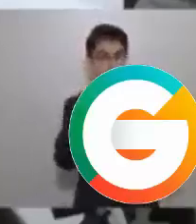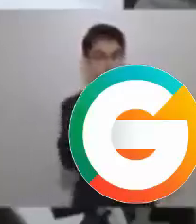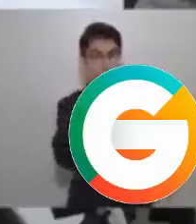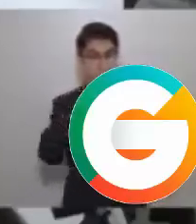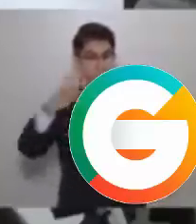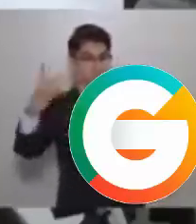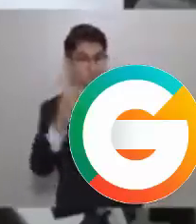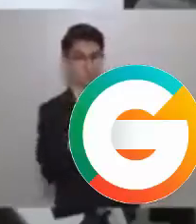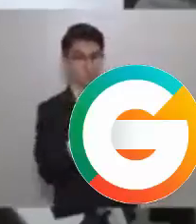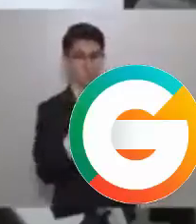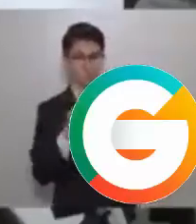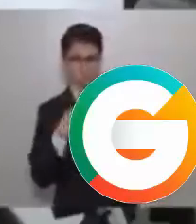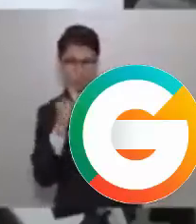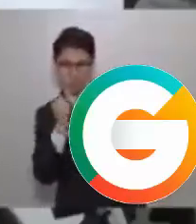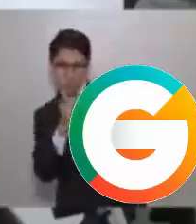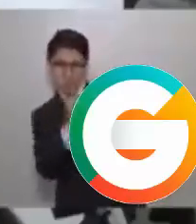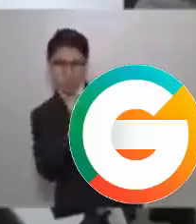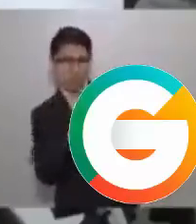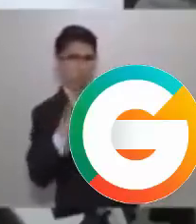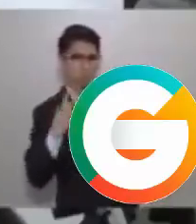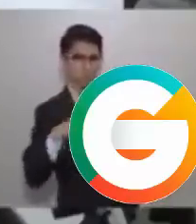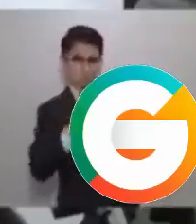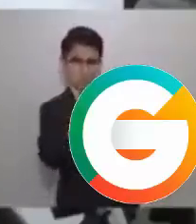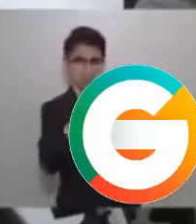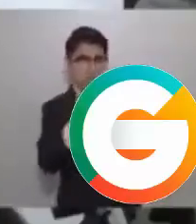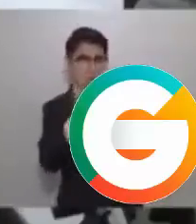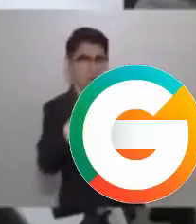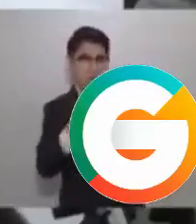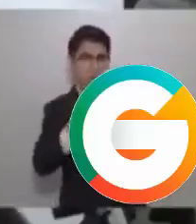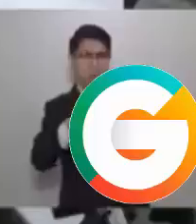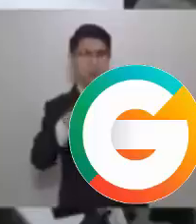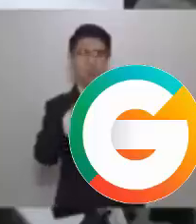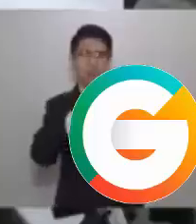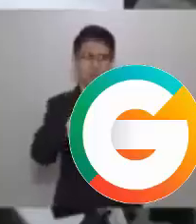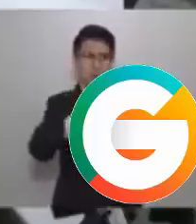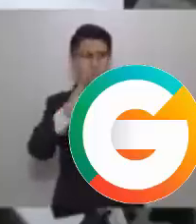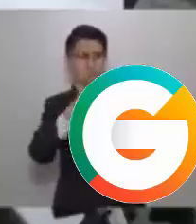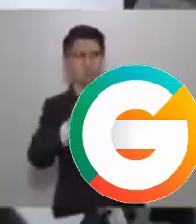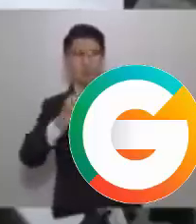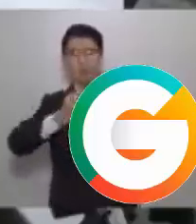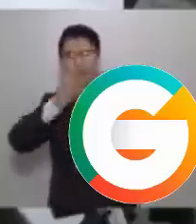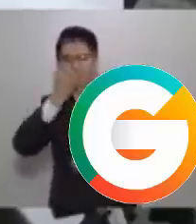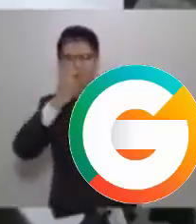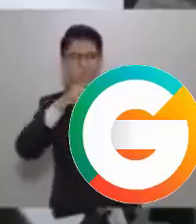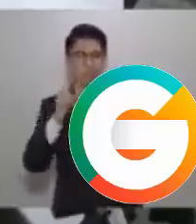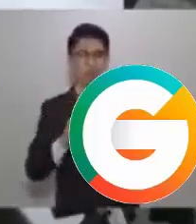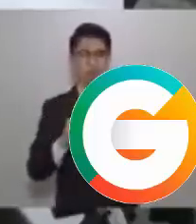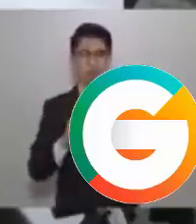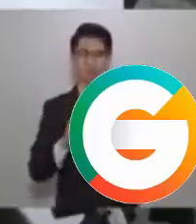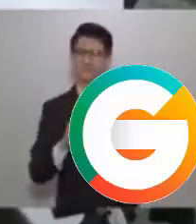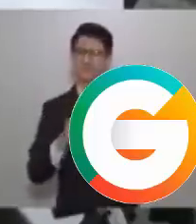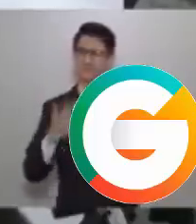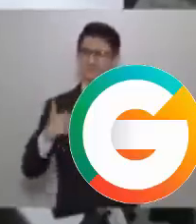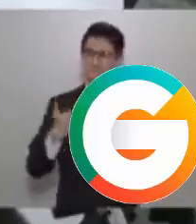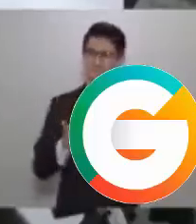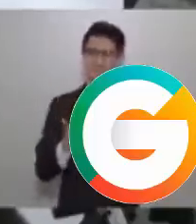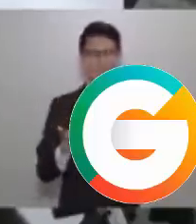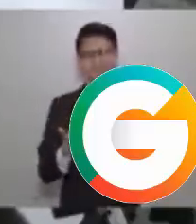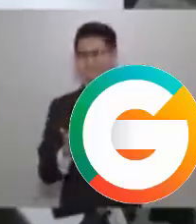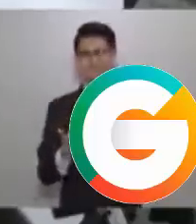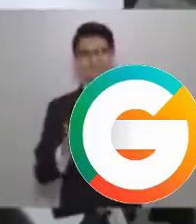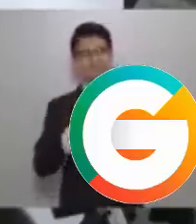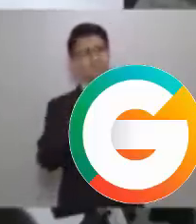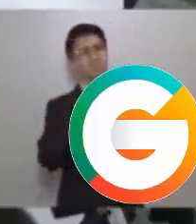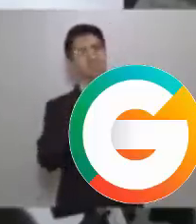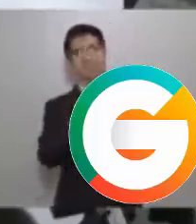queremos, y sí queremos que se siga conservando la aplicación de la ley para poder avanzar en la recuperación de la confianza de la ciudadanía,